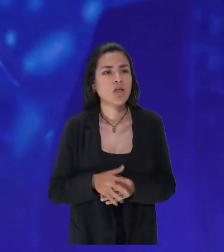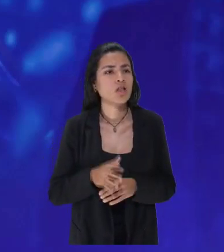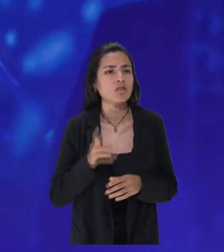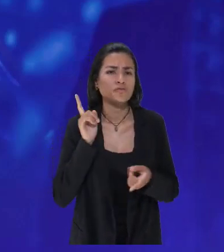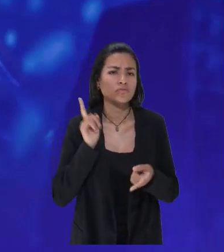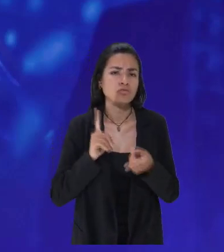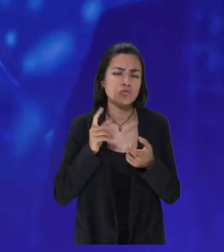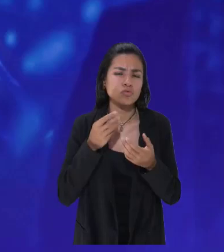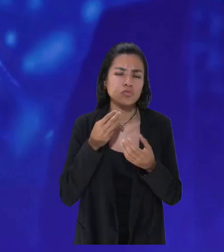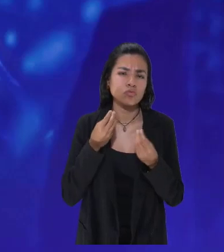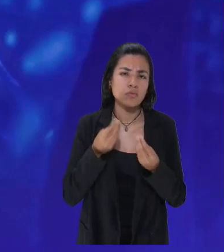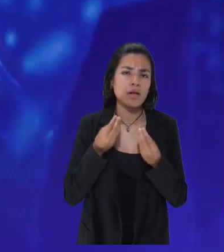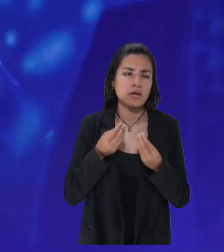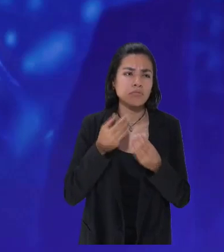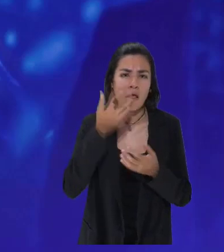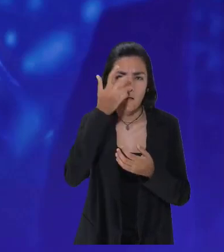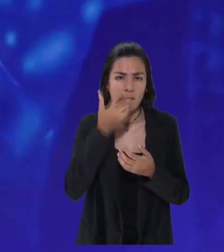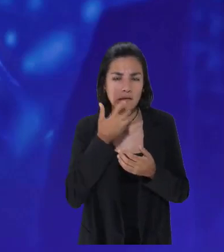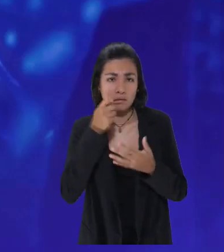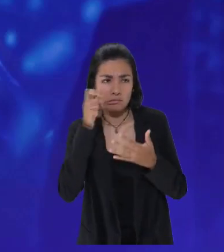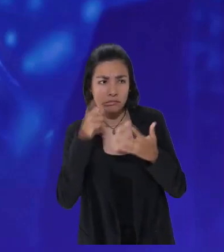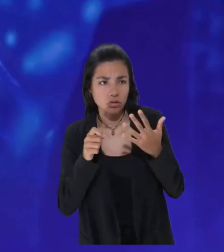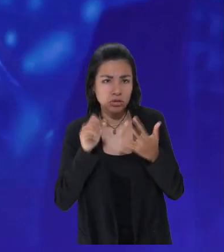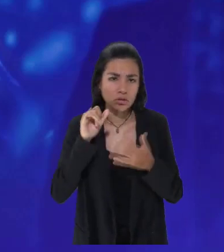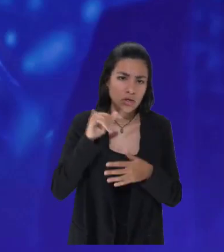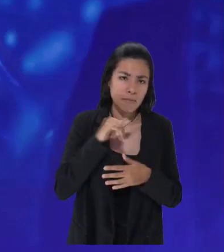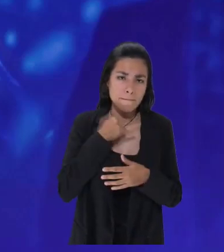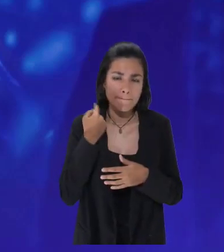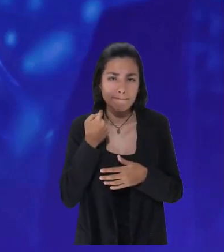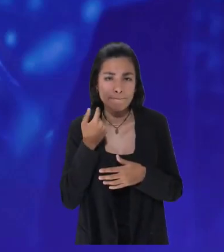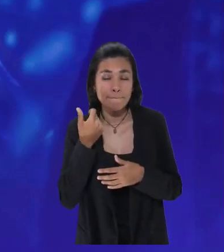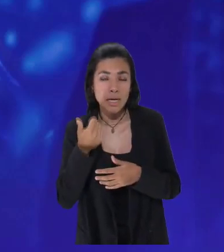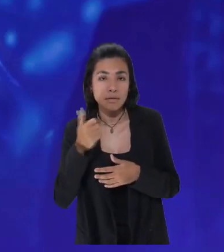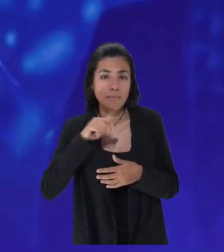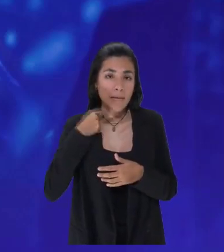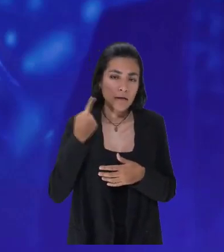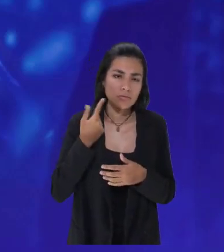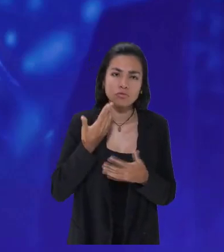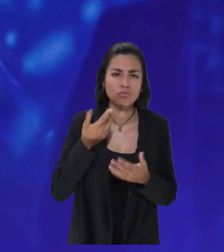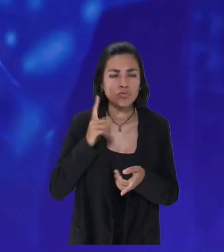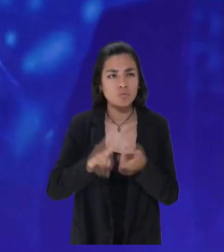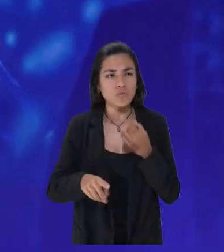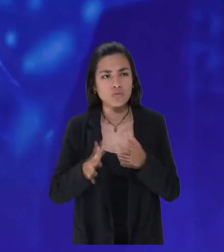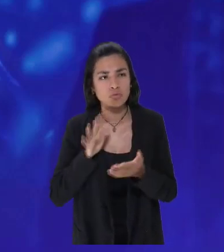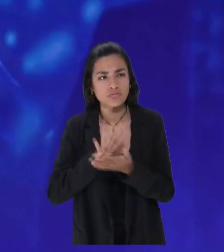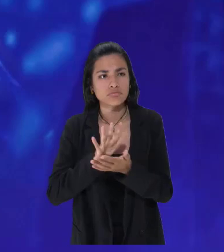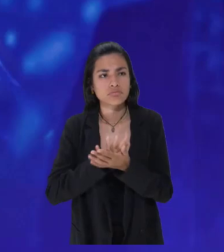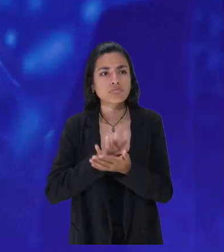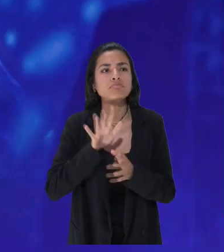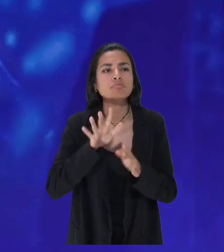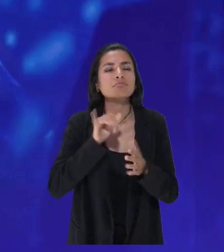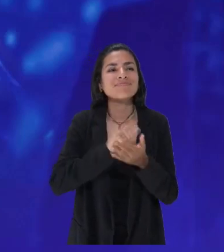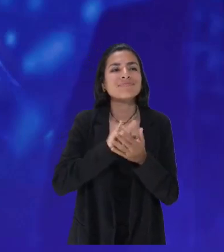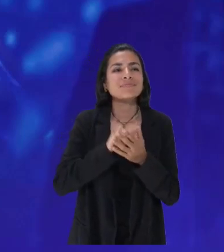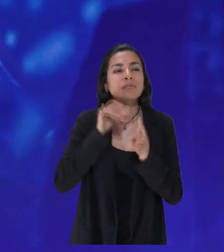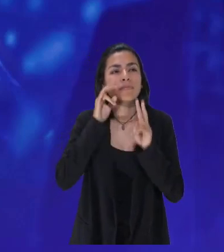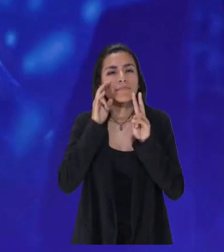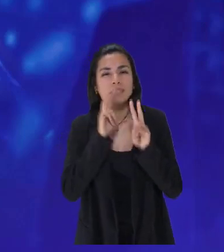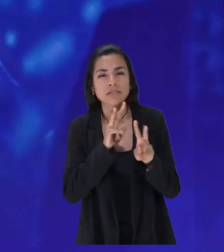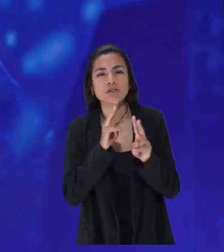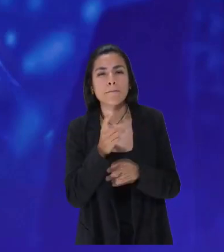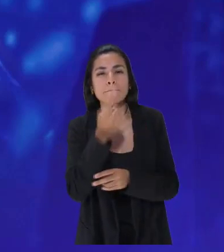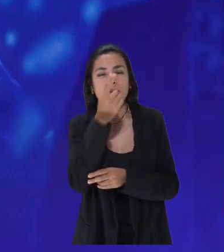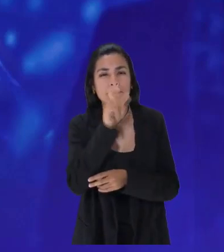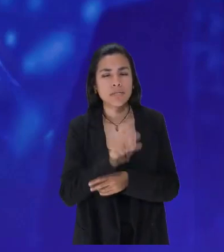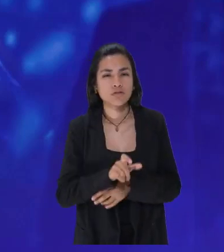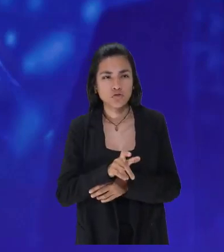calificar a la persona, sino para generar esos puntos de hitos de aprendizaje importante durante el procedimiento quirúrgico. Siempre tenemos visión en primera persona de lo que está haciendo